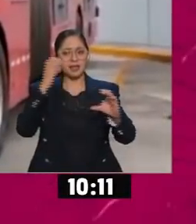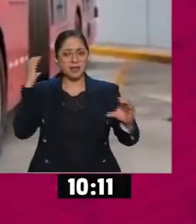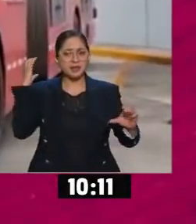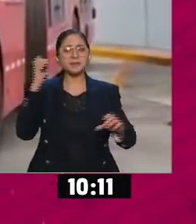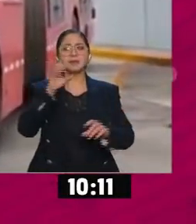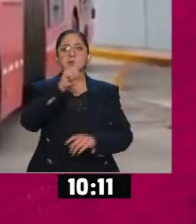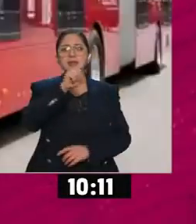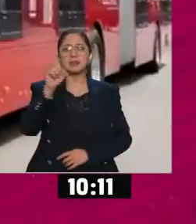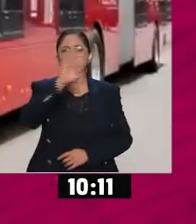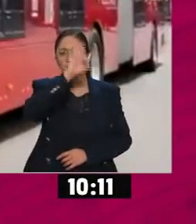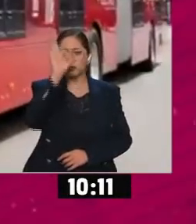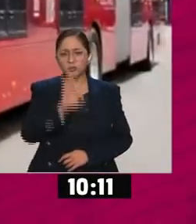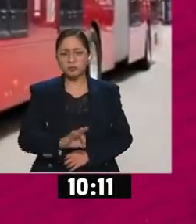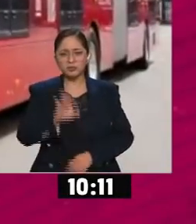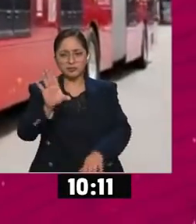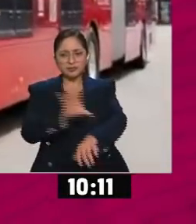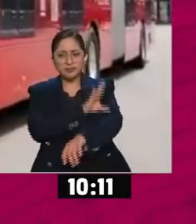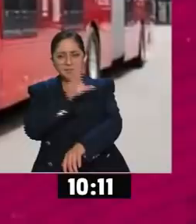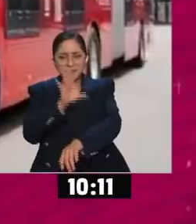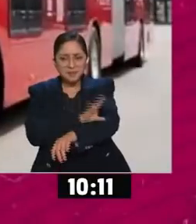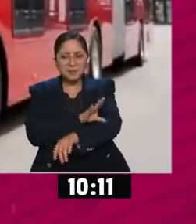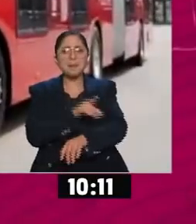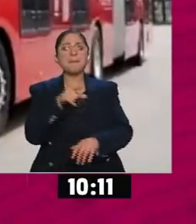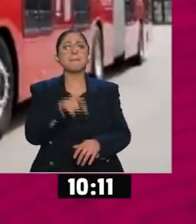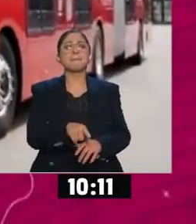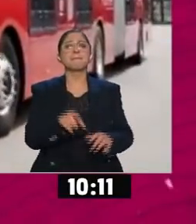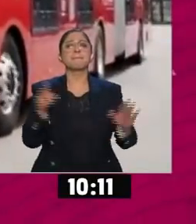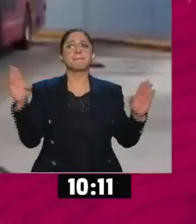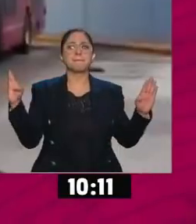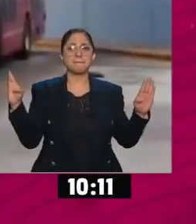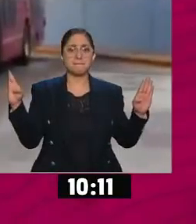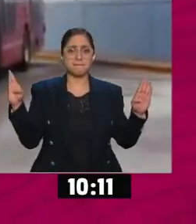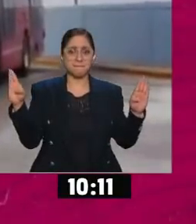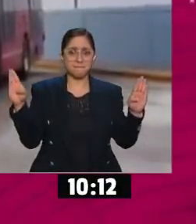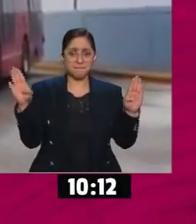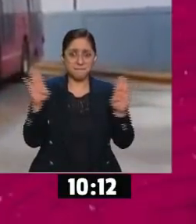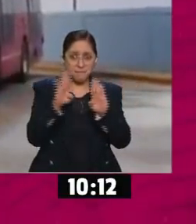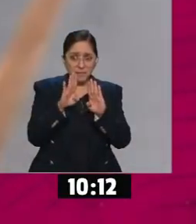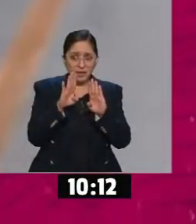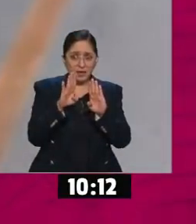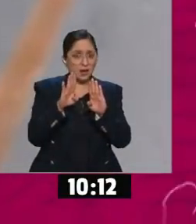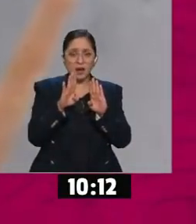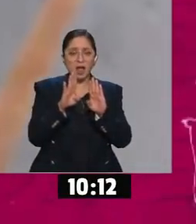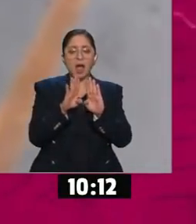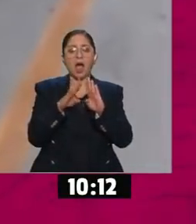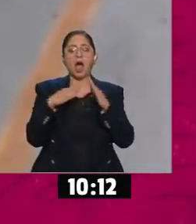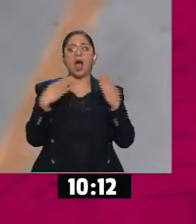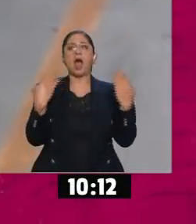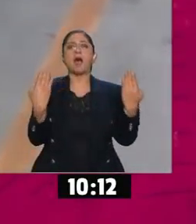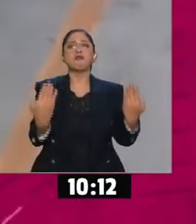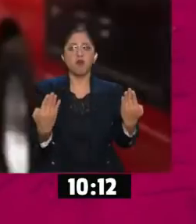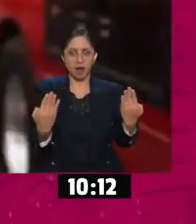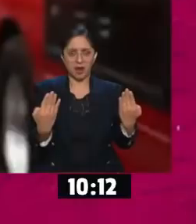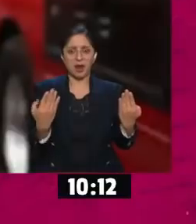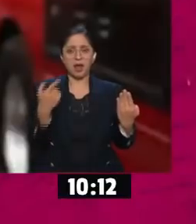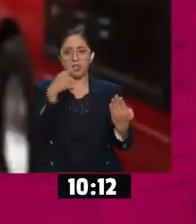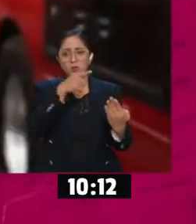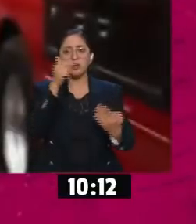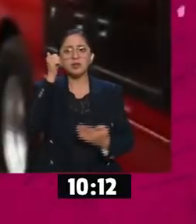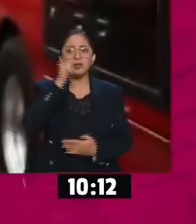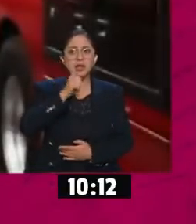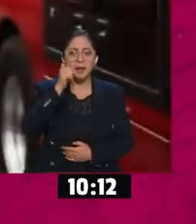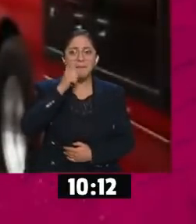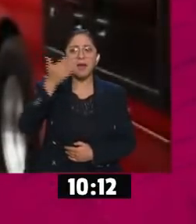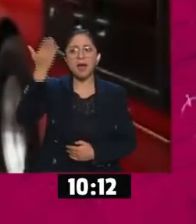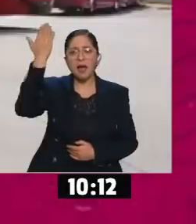3, cuyas puertas cerrarán hacia afuera. Ahí está, ya señora. Van a evitar accidentes. Ya no va a haber esos accidentes. A ver si